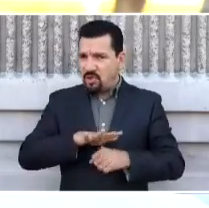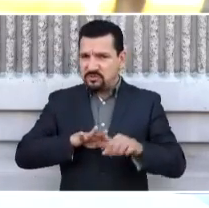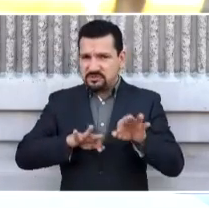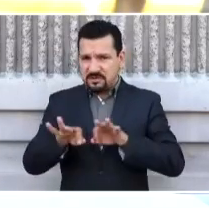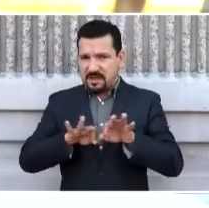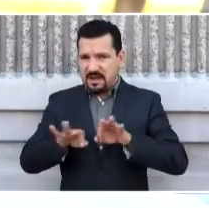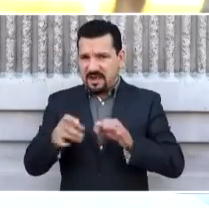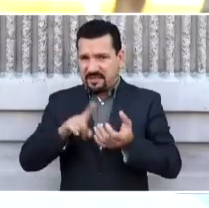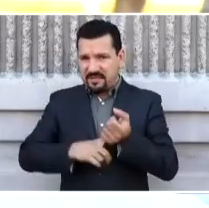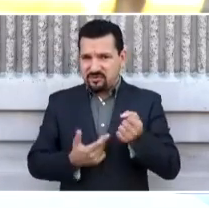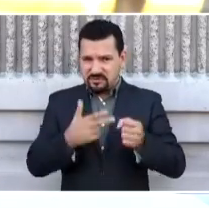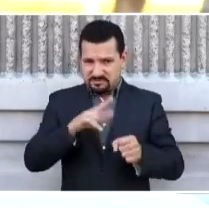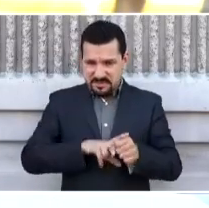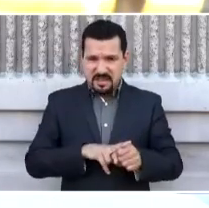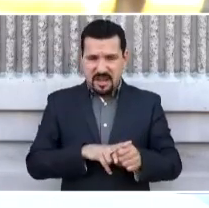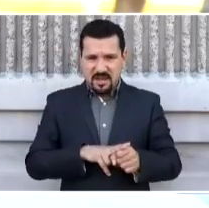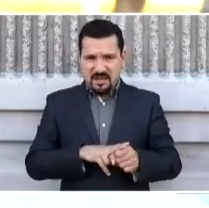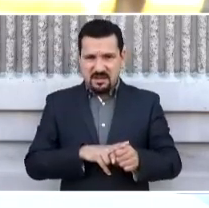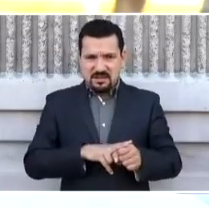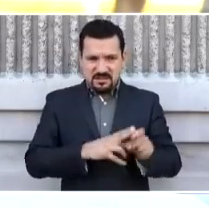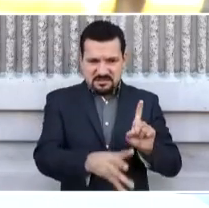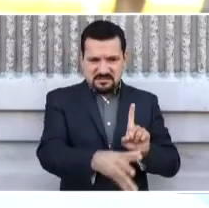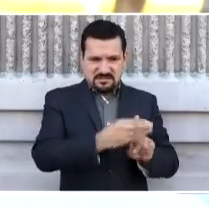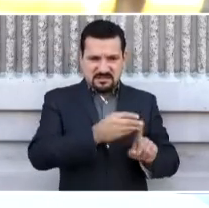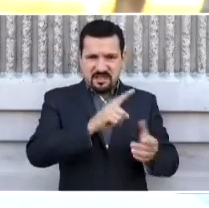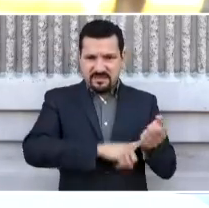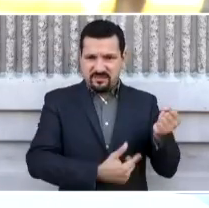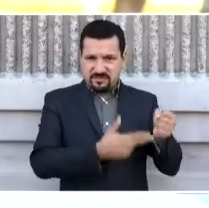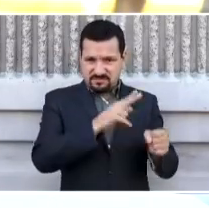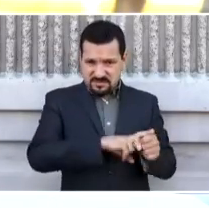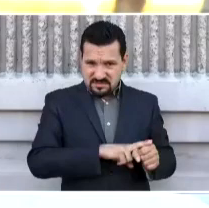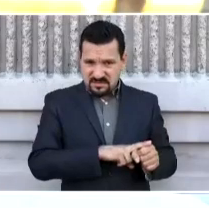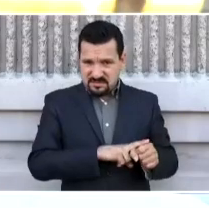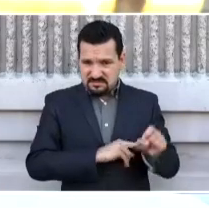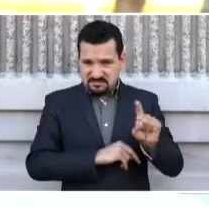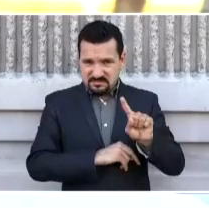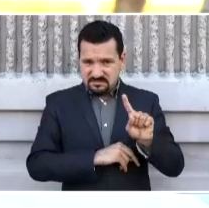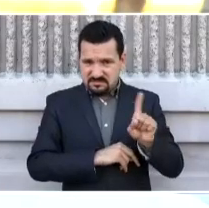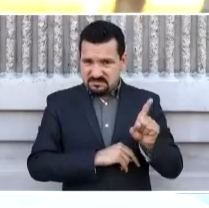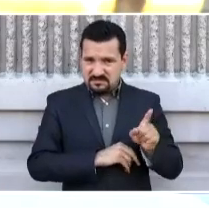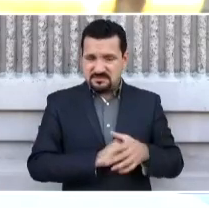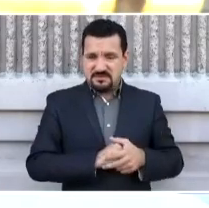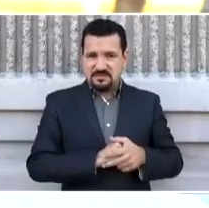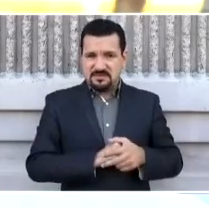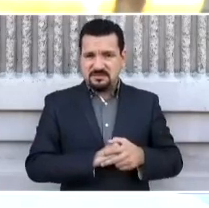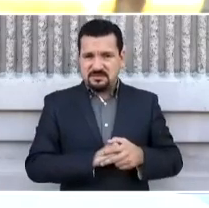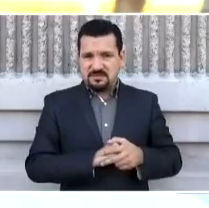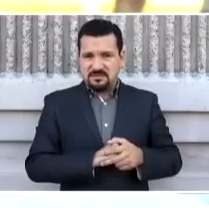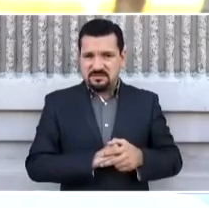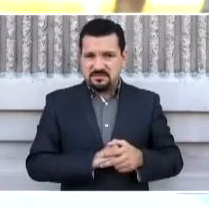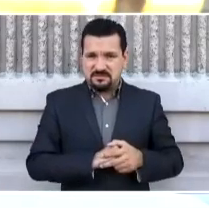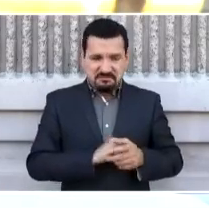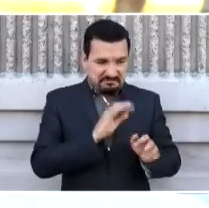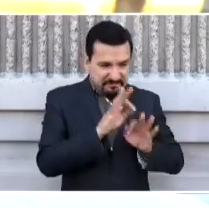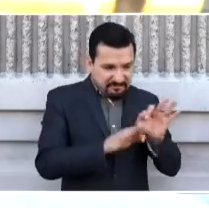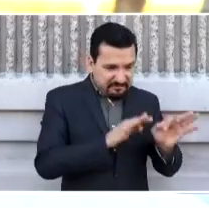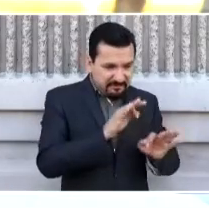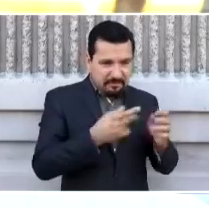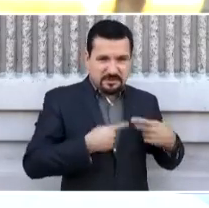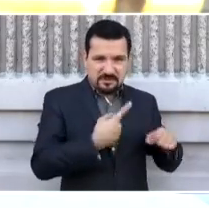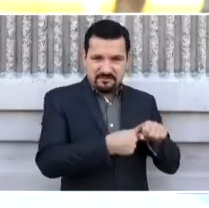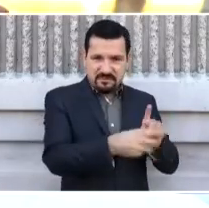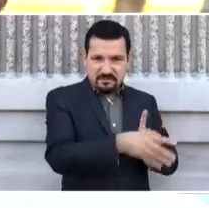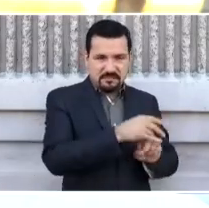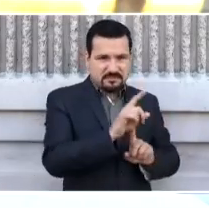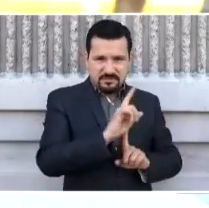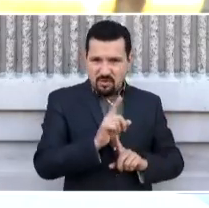es qué bueno que me acuerdo, no todos los trabajadores de la salud se han infectado atendiendo pacientes. Algunos